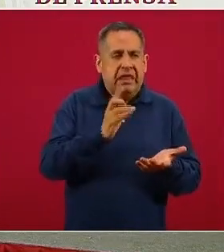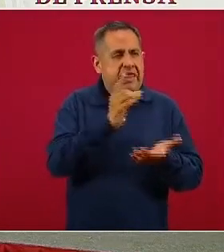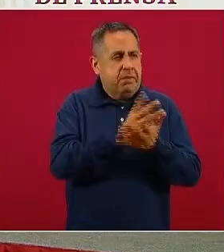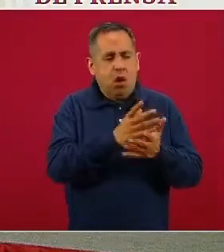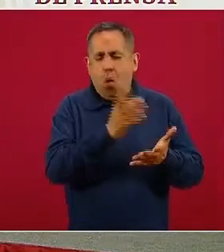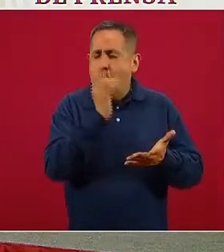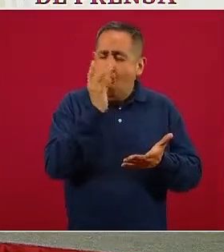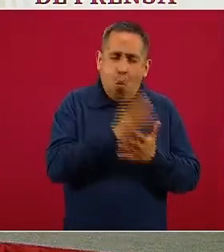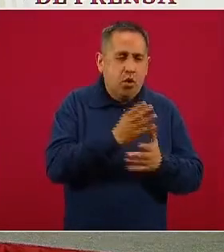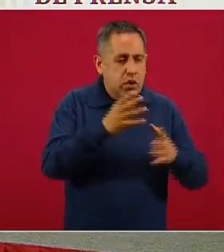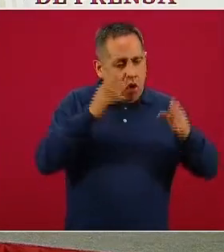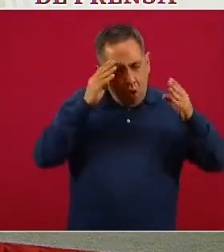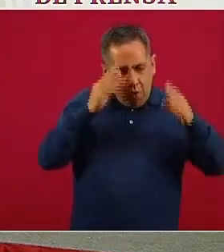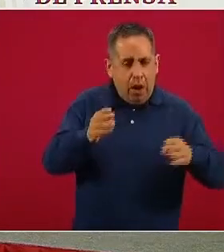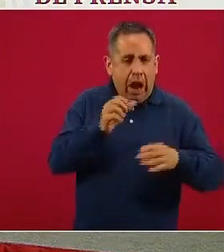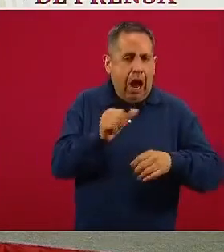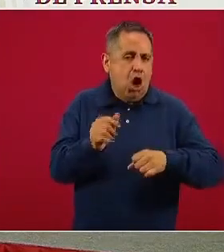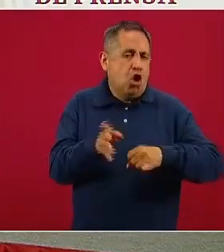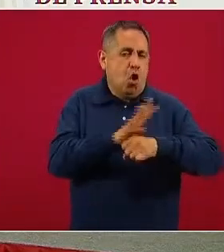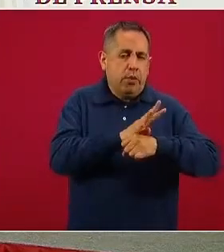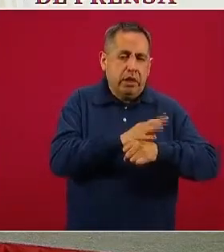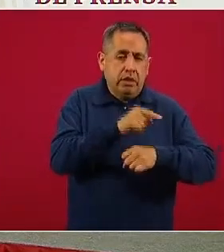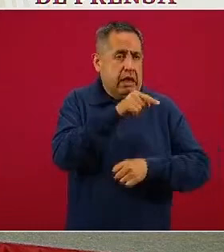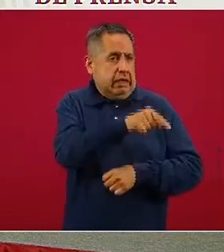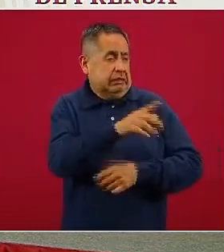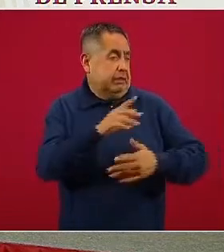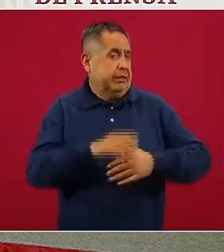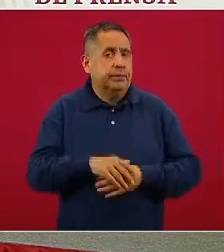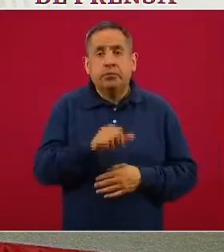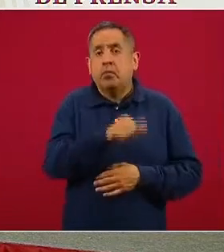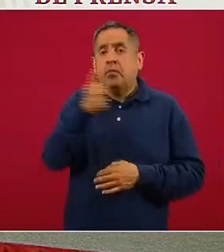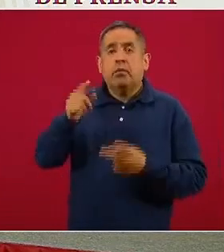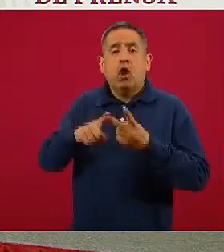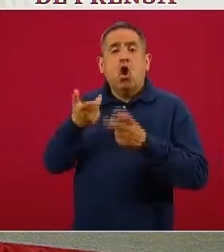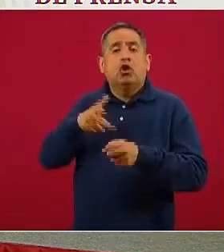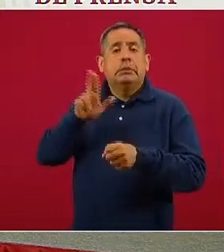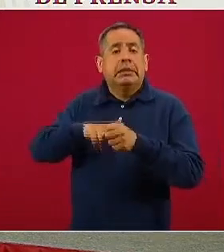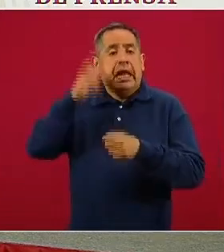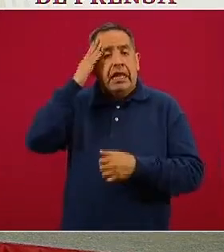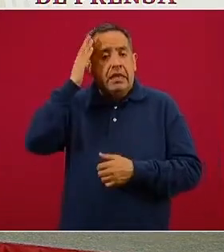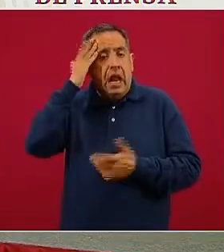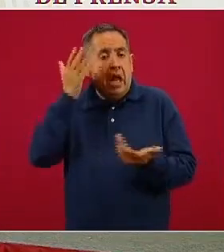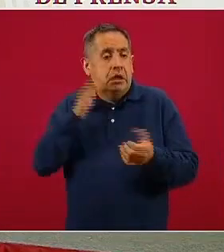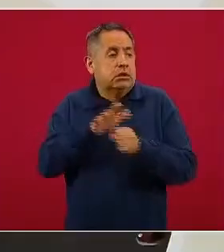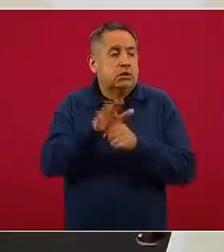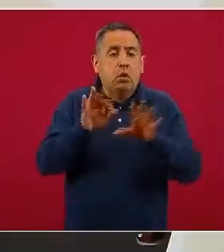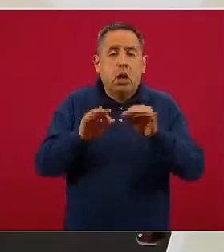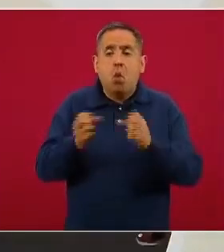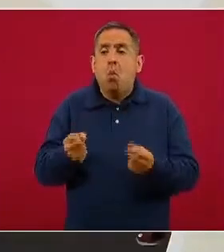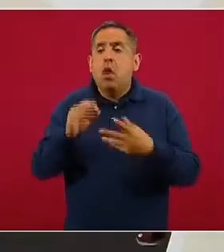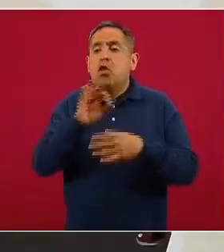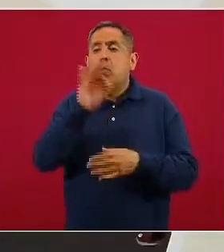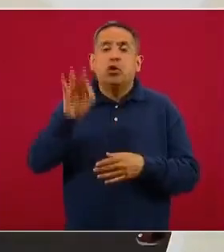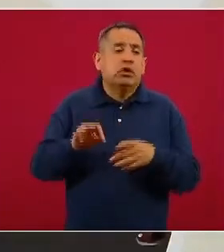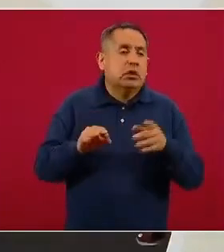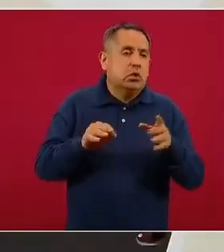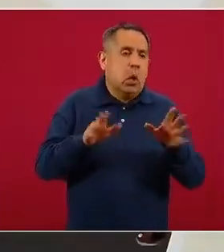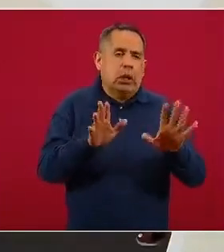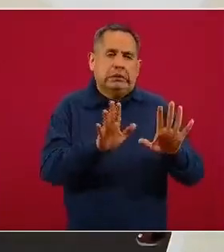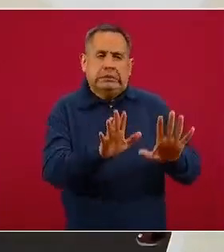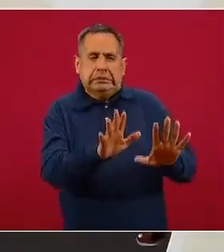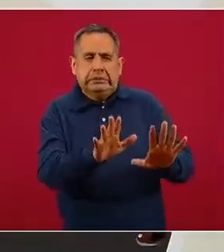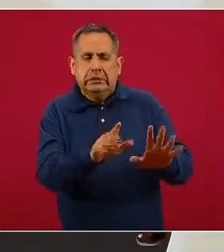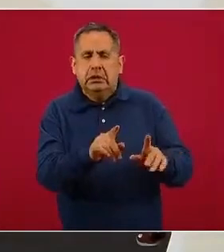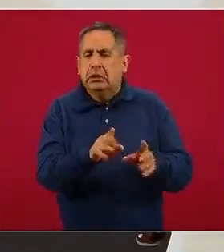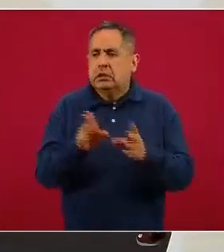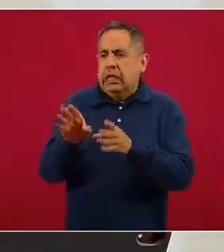dedicar exclusivamente para atención COVID. El Hospital General también tendrá que definir pues qué proporción preferentemente, también es de las